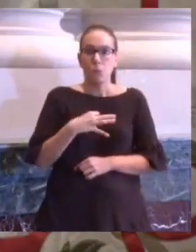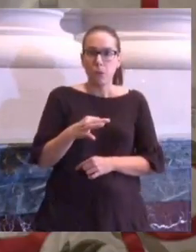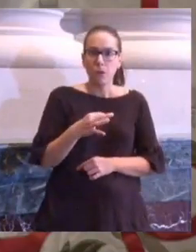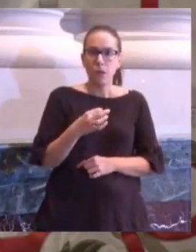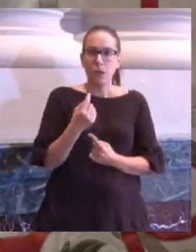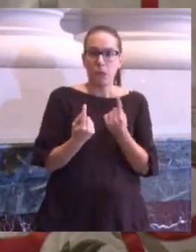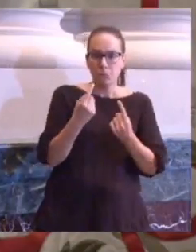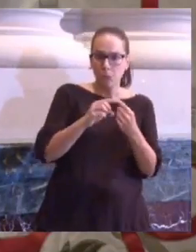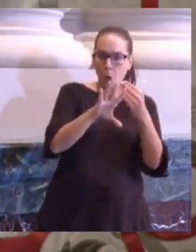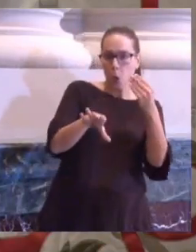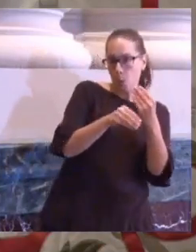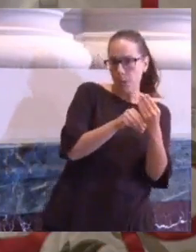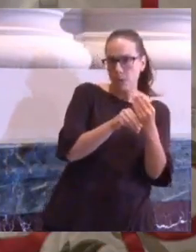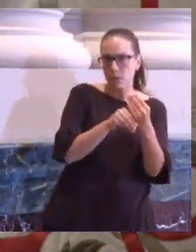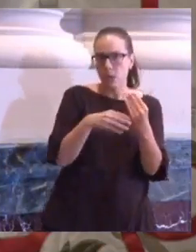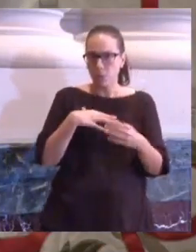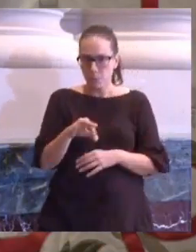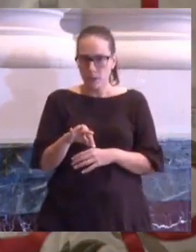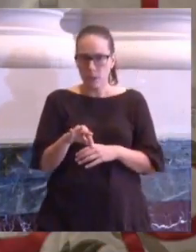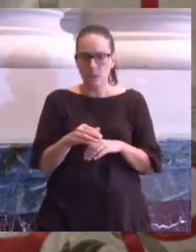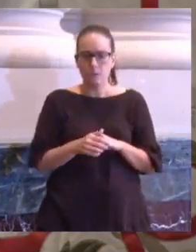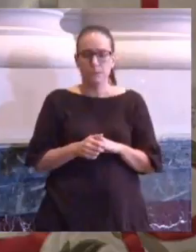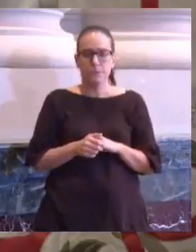complementarias las unas de las otras.